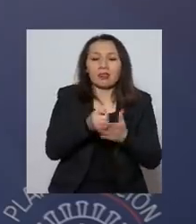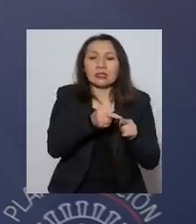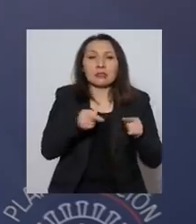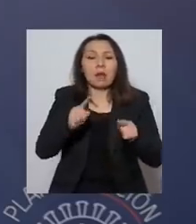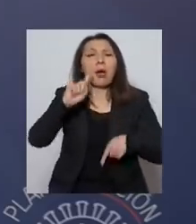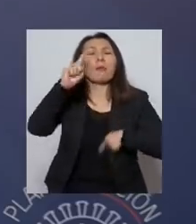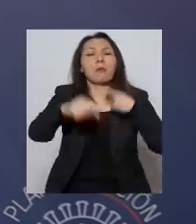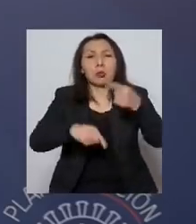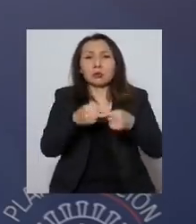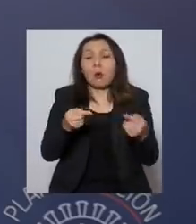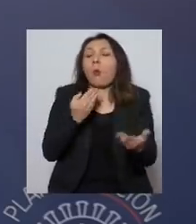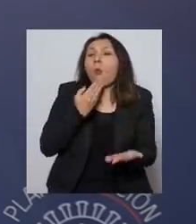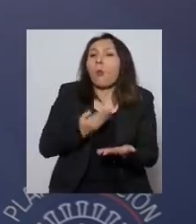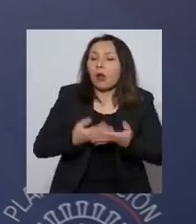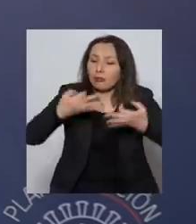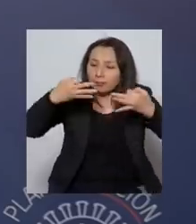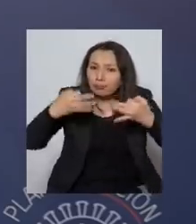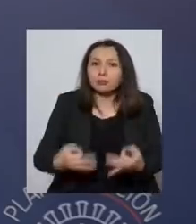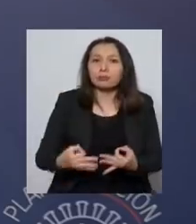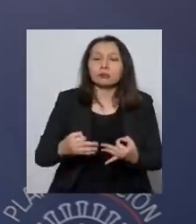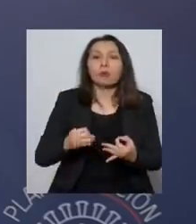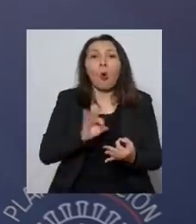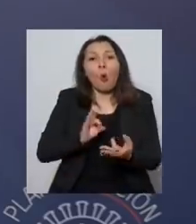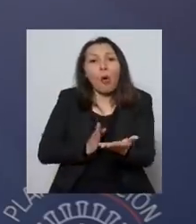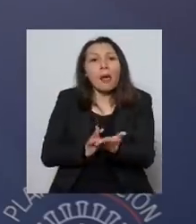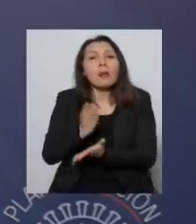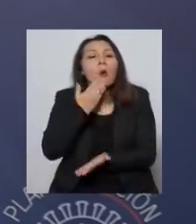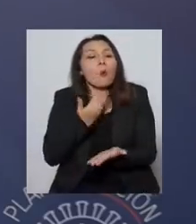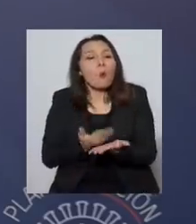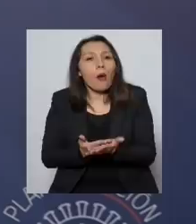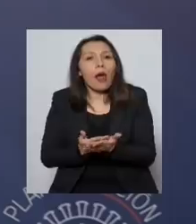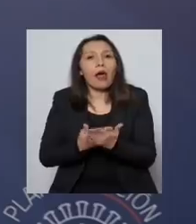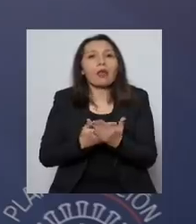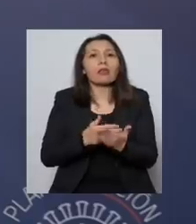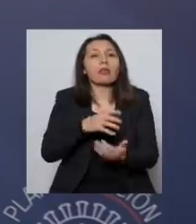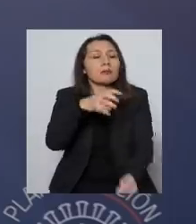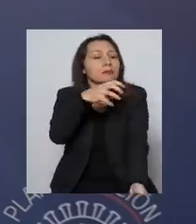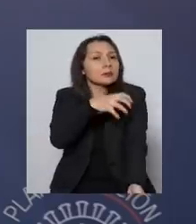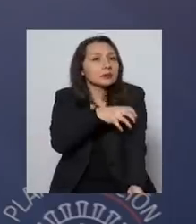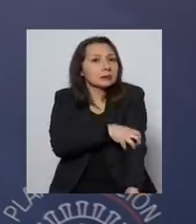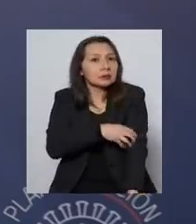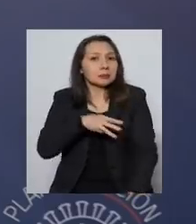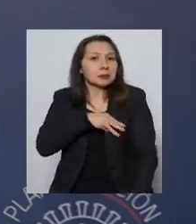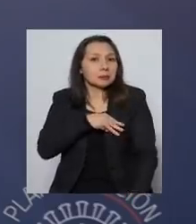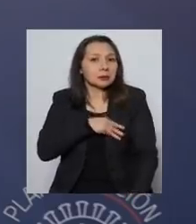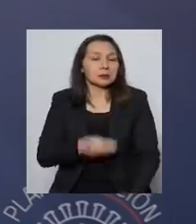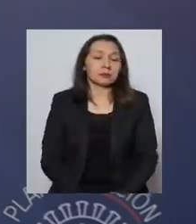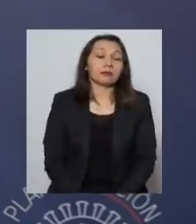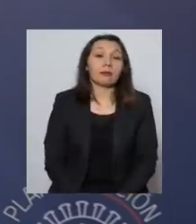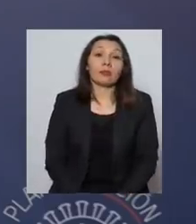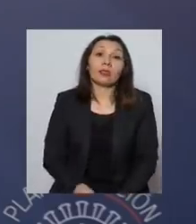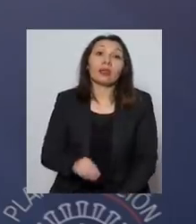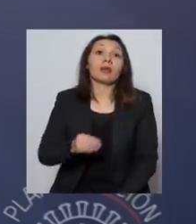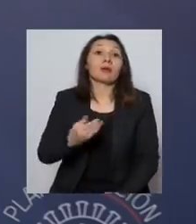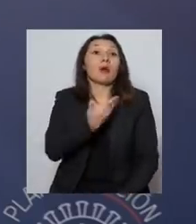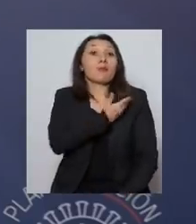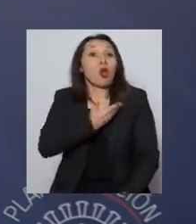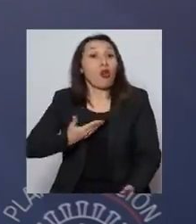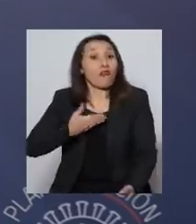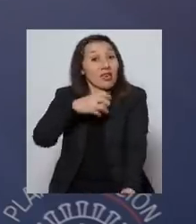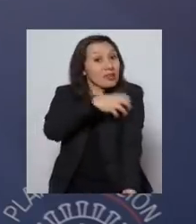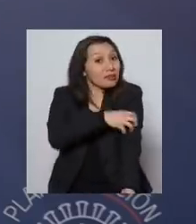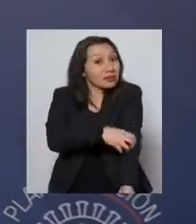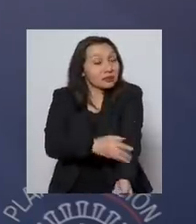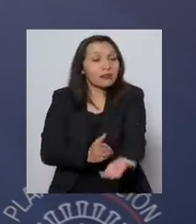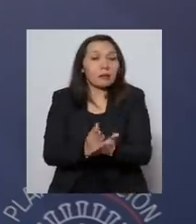semana, la próxima semana, ¿qué día va a ser finalmente o a partir de qué día va a ser finalmente la región metropolitana? Mira, es el gobierno regional que está coordinando esto,